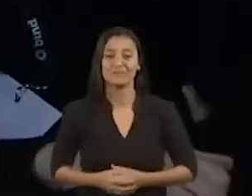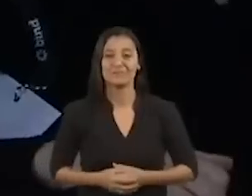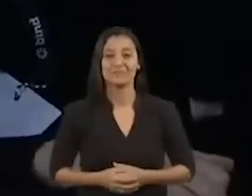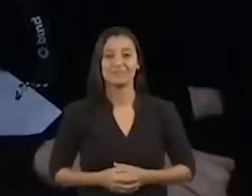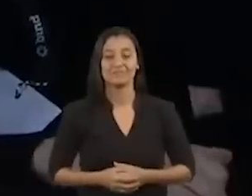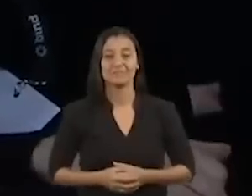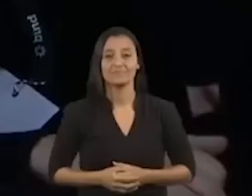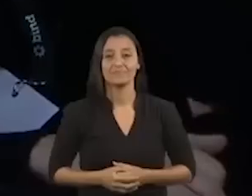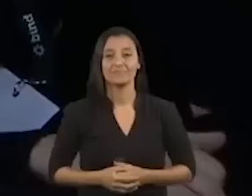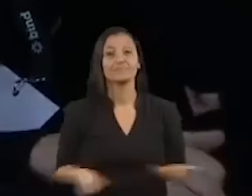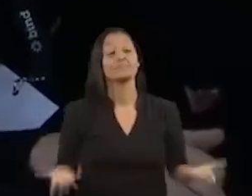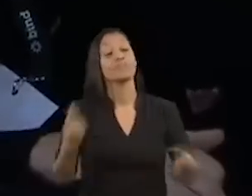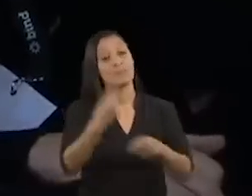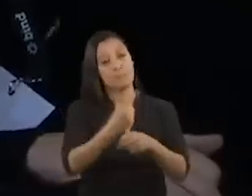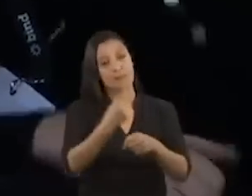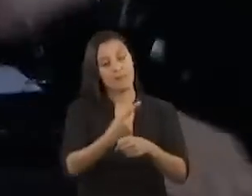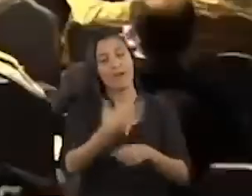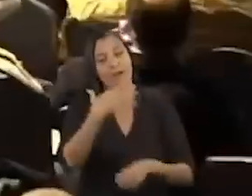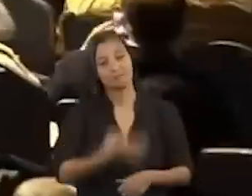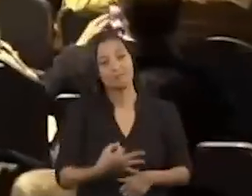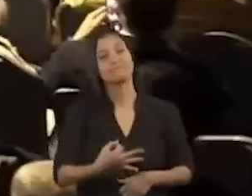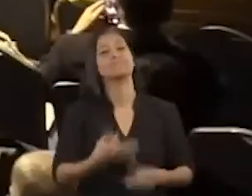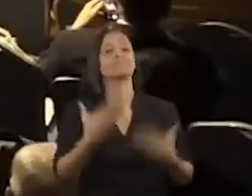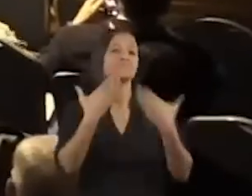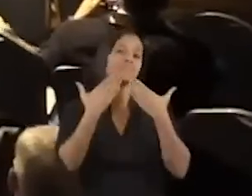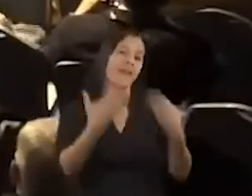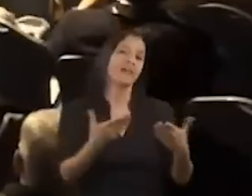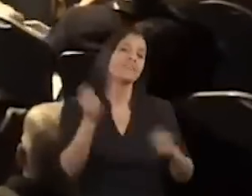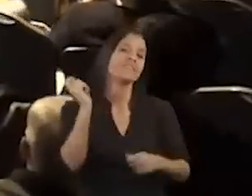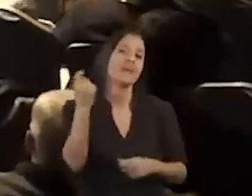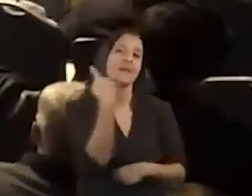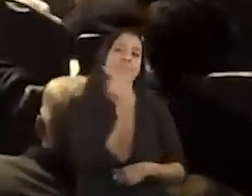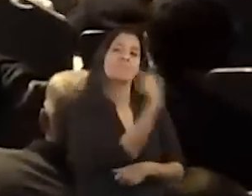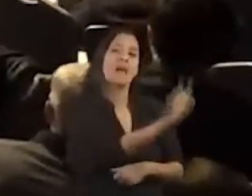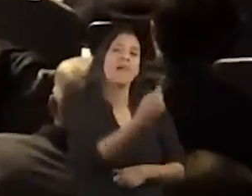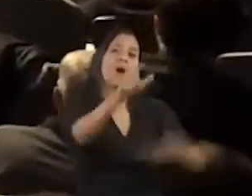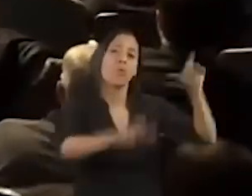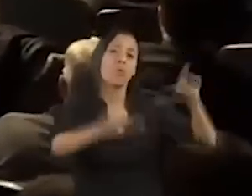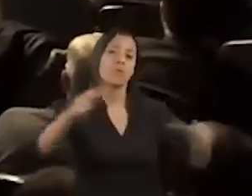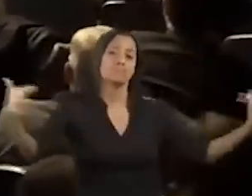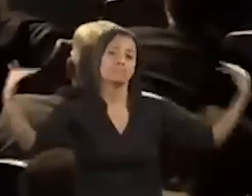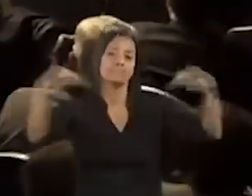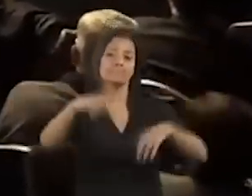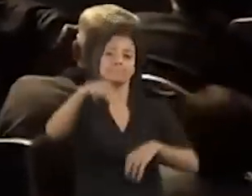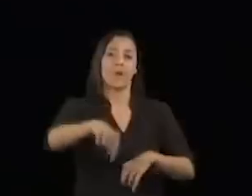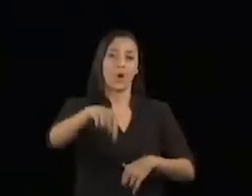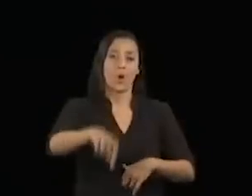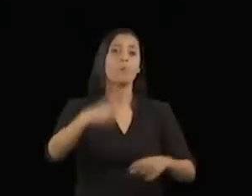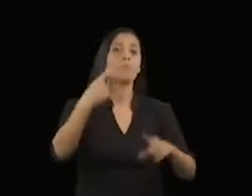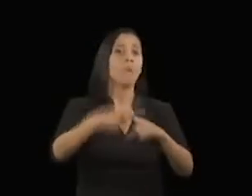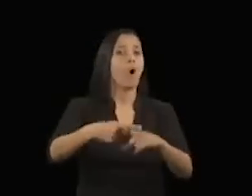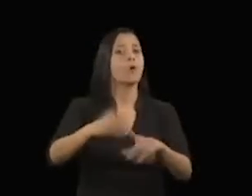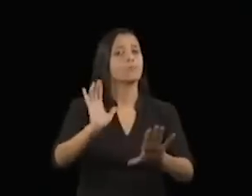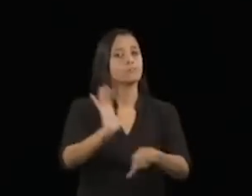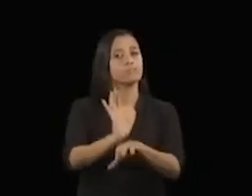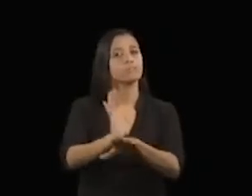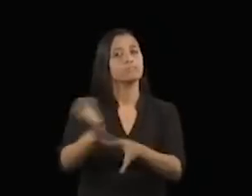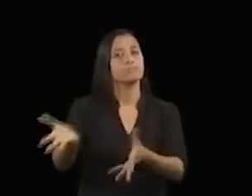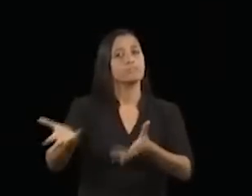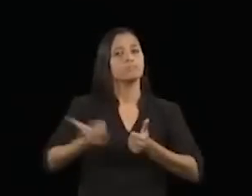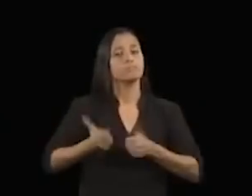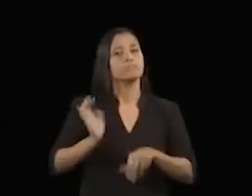En primer lugar, quiero darle las gracias a cada uno de los que están aquí por contribuir con